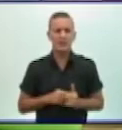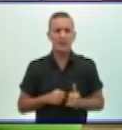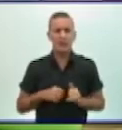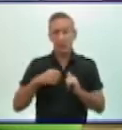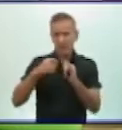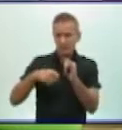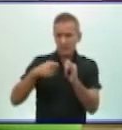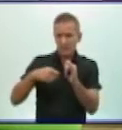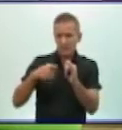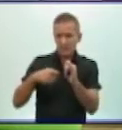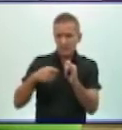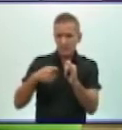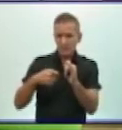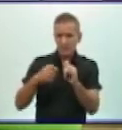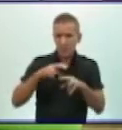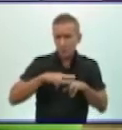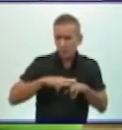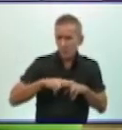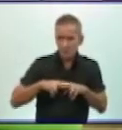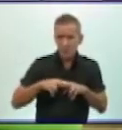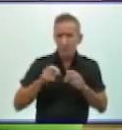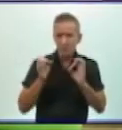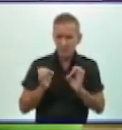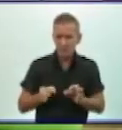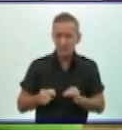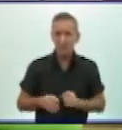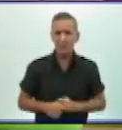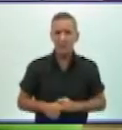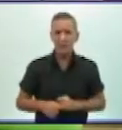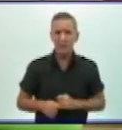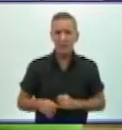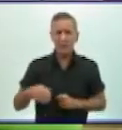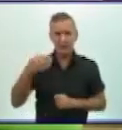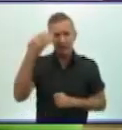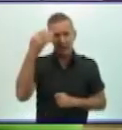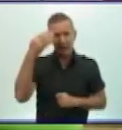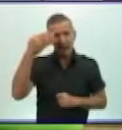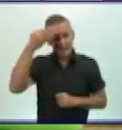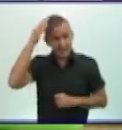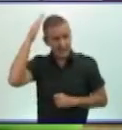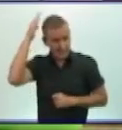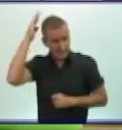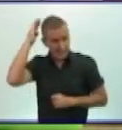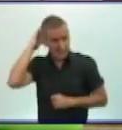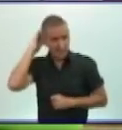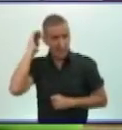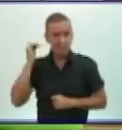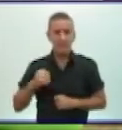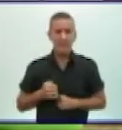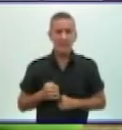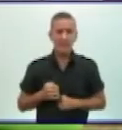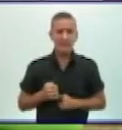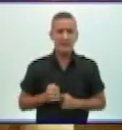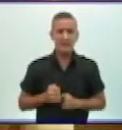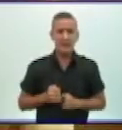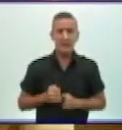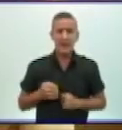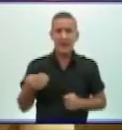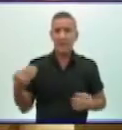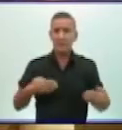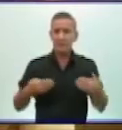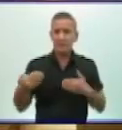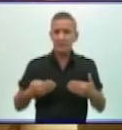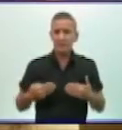películas y sobre la historia misma, que Julio Antonio Mella fue uno de los jóvenes más activos en la participación en su vida estudiantil y